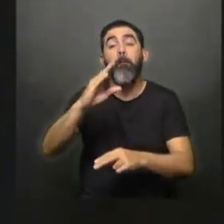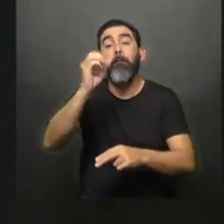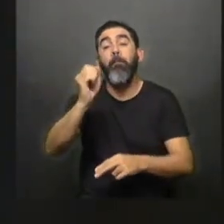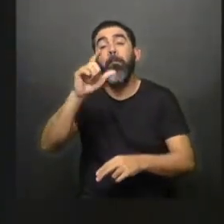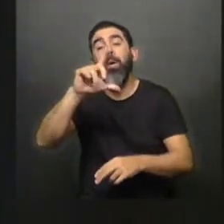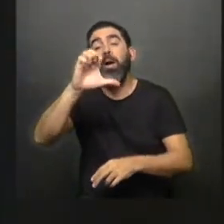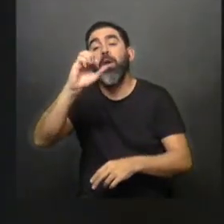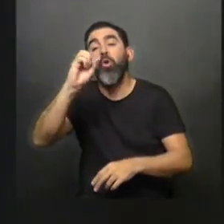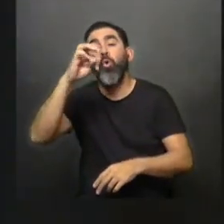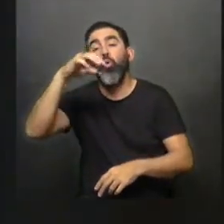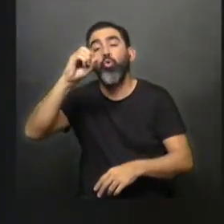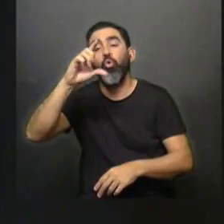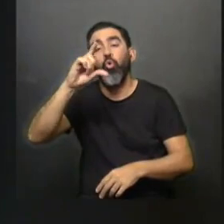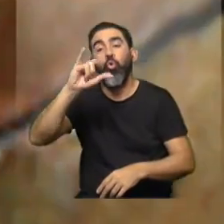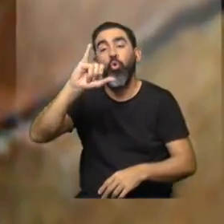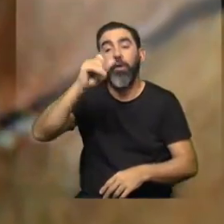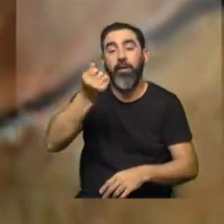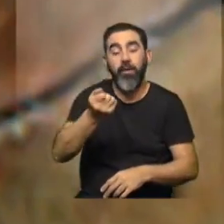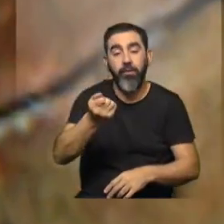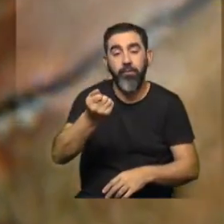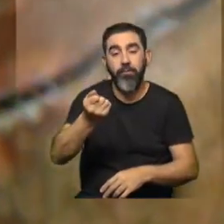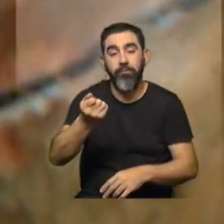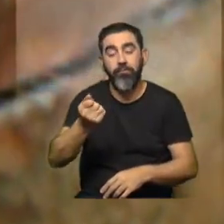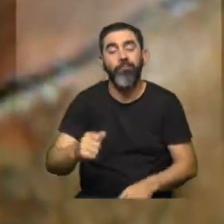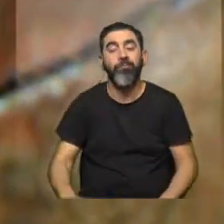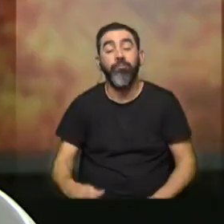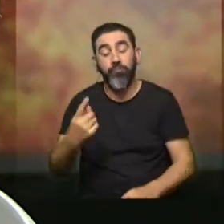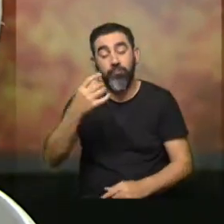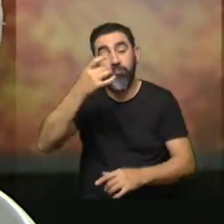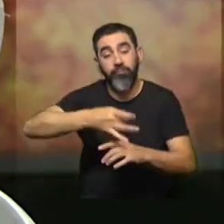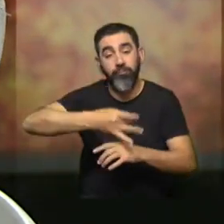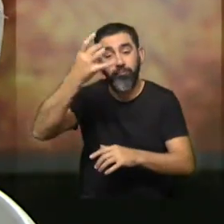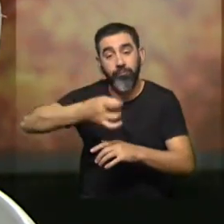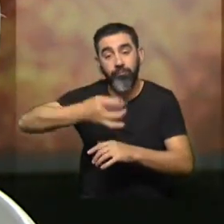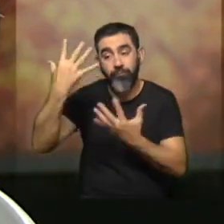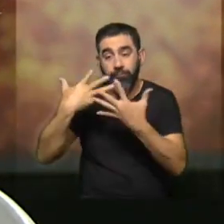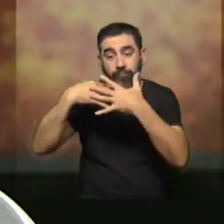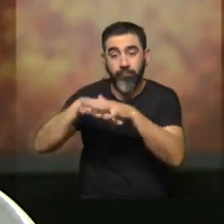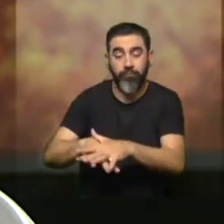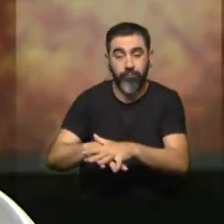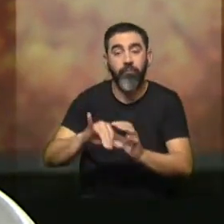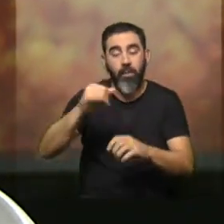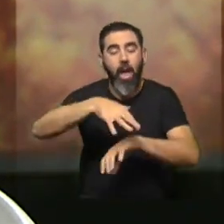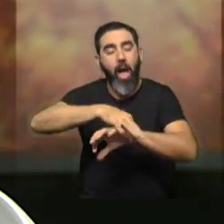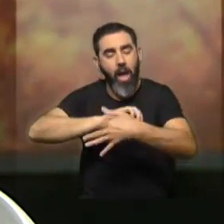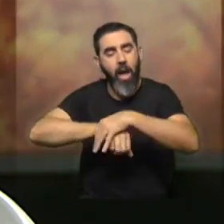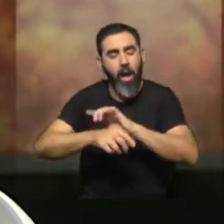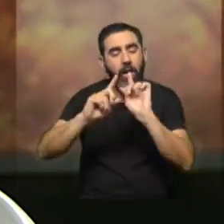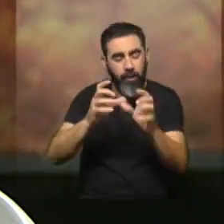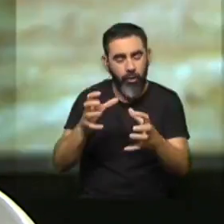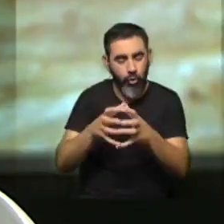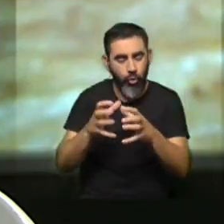la arqueología, lo cual los llevó a ser interdisciplinarios. Sí, no. Claro. Igual hay arqueólogos en el equipo,